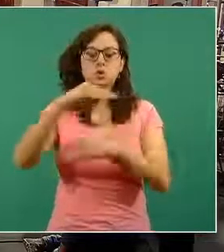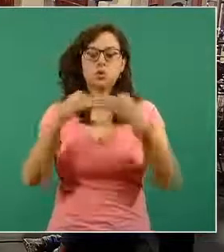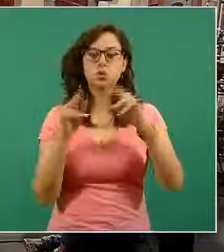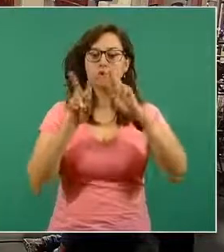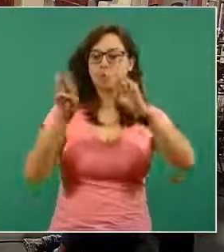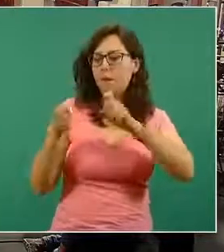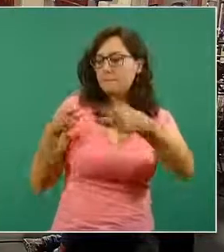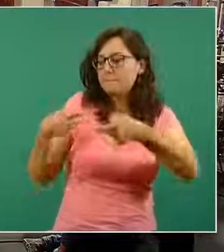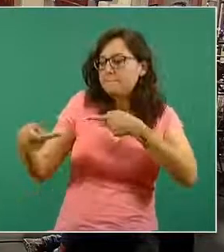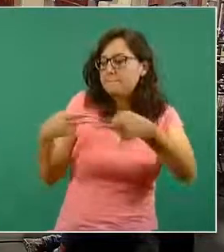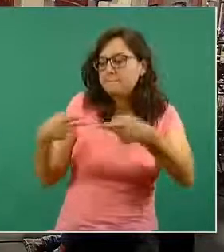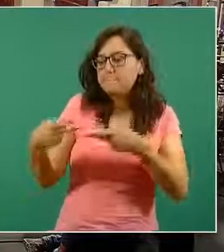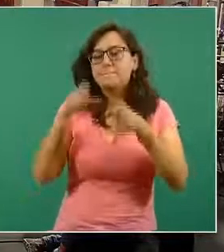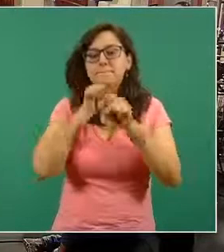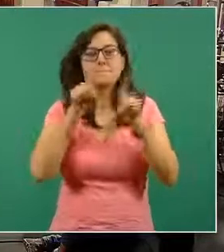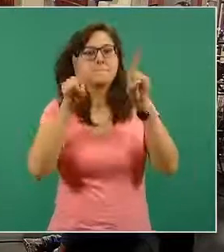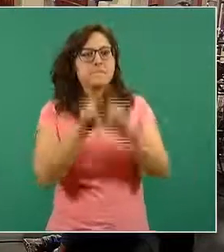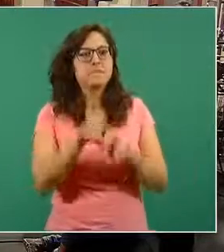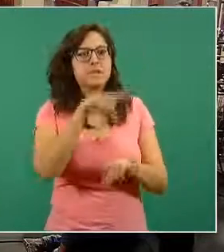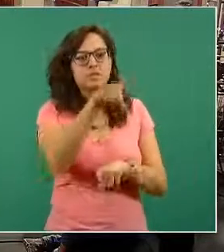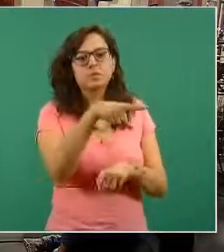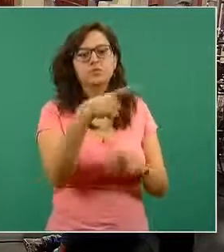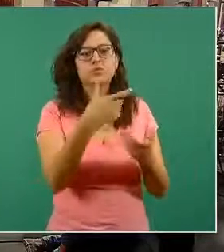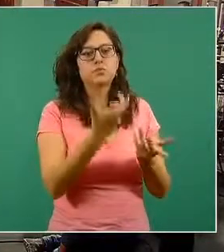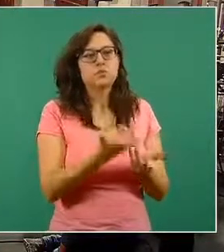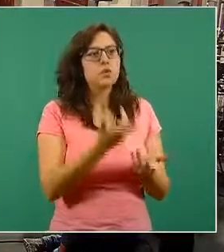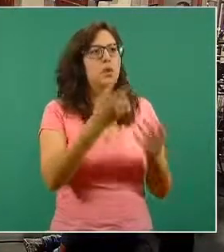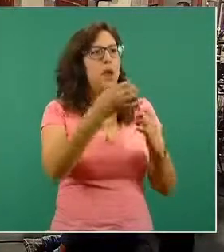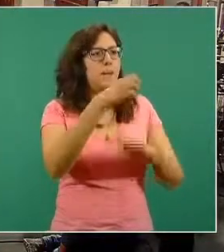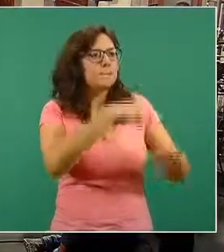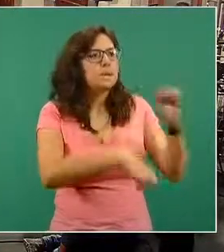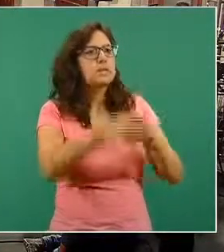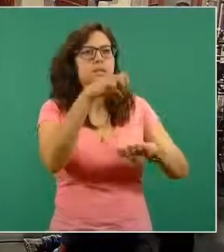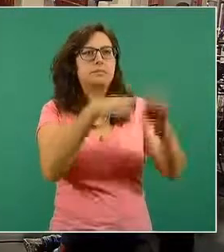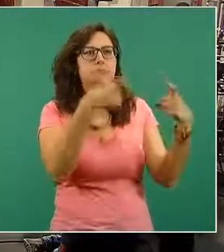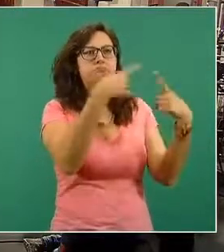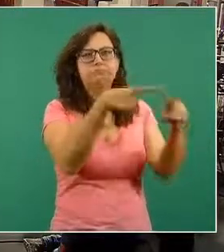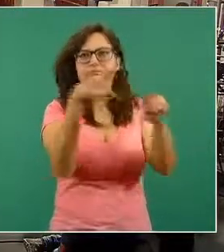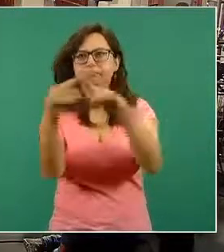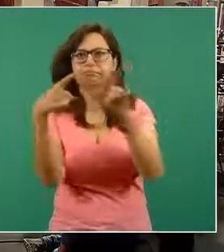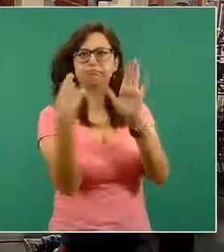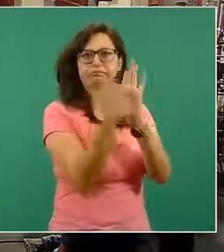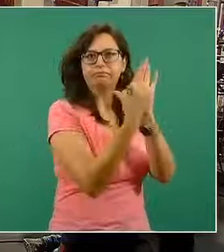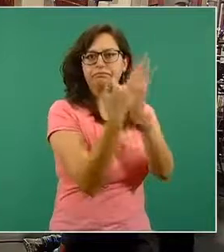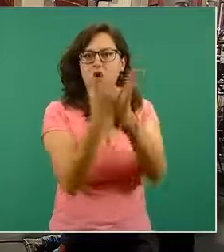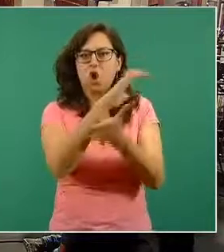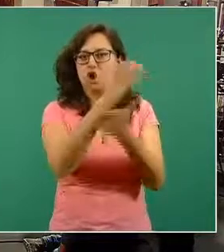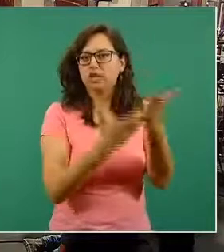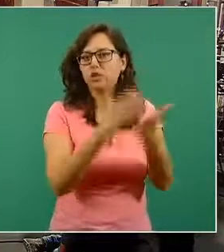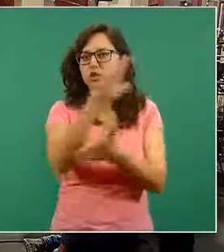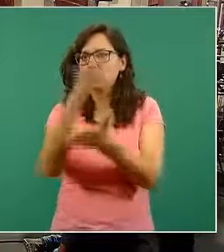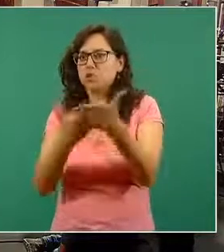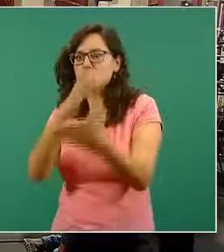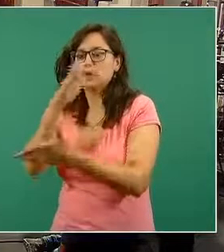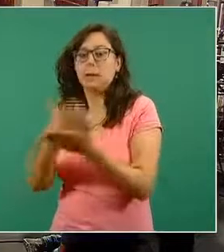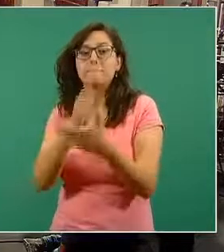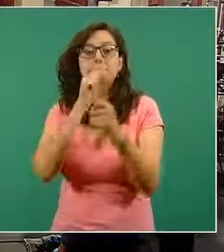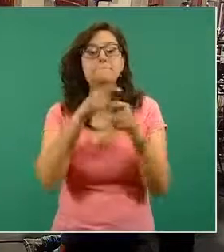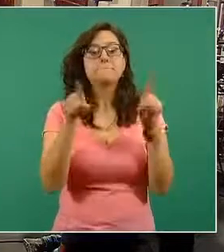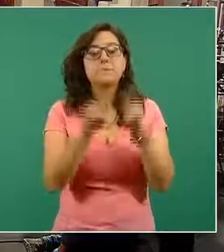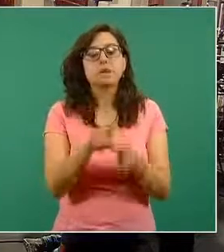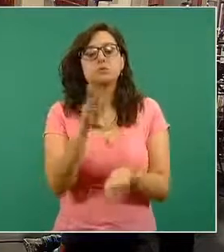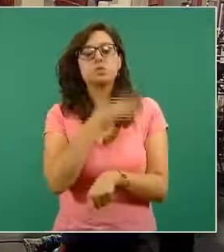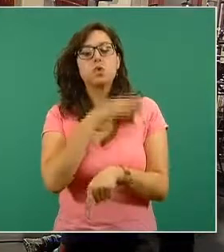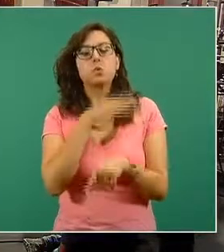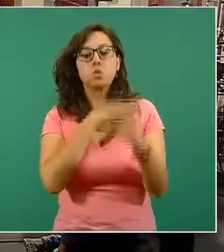uno de los contratos con cada una de las empresas, y también la buena noticia es que ya las vacunas que